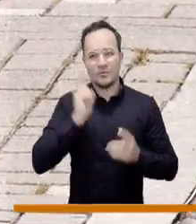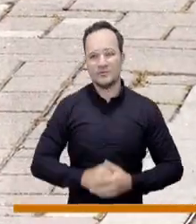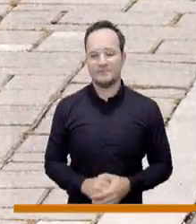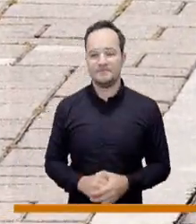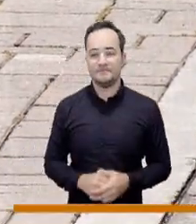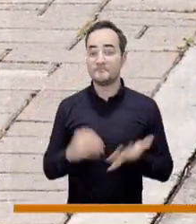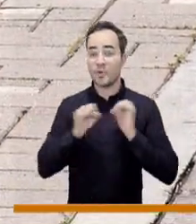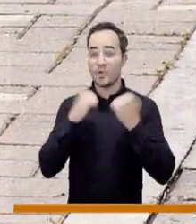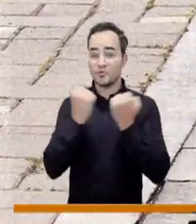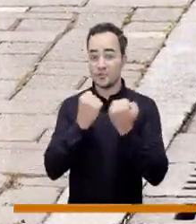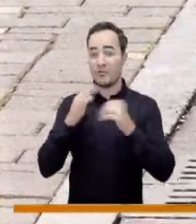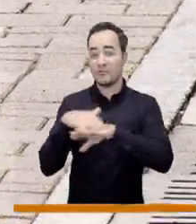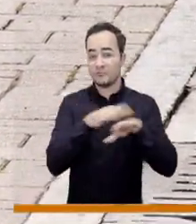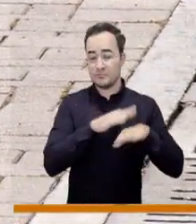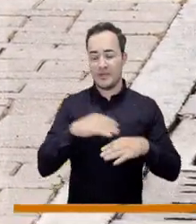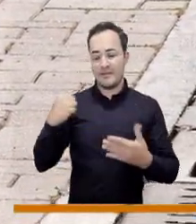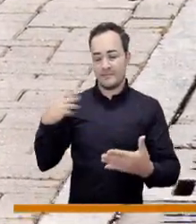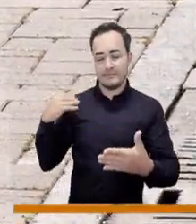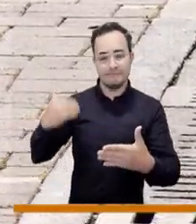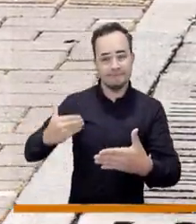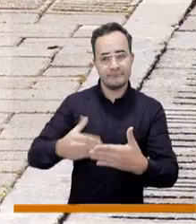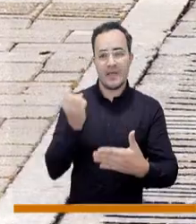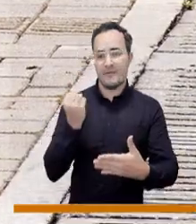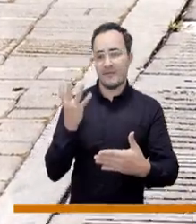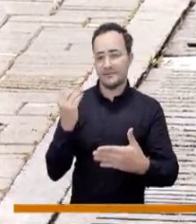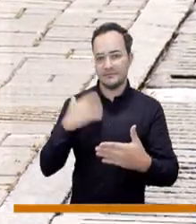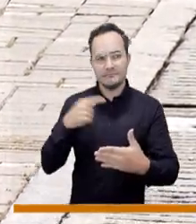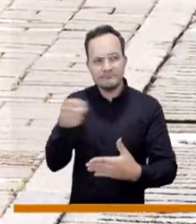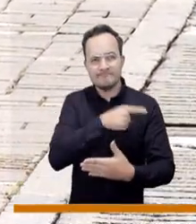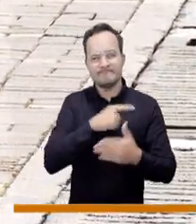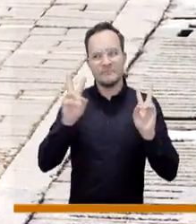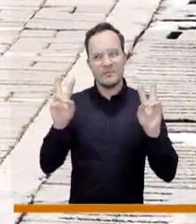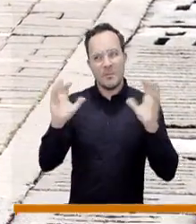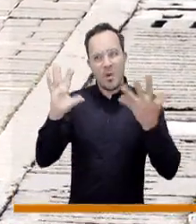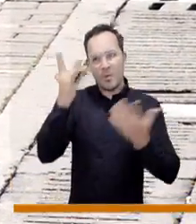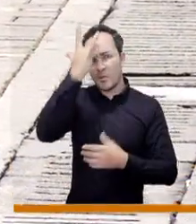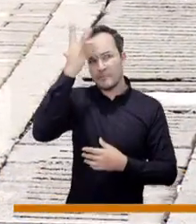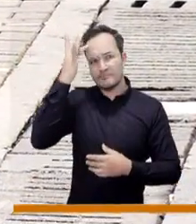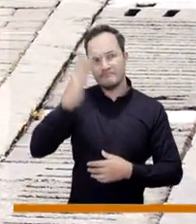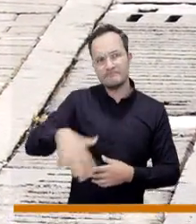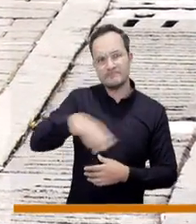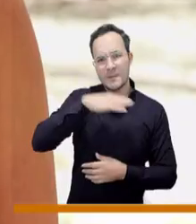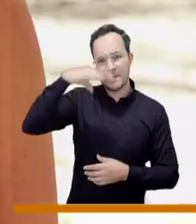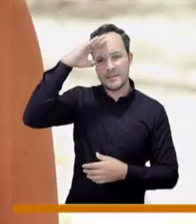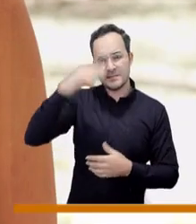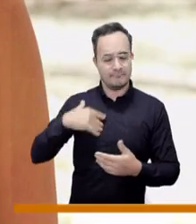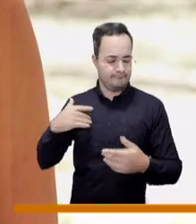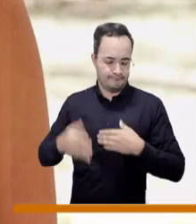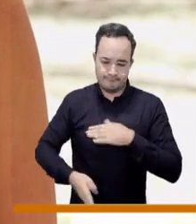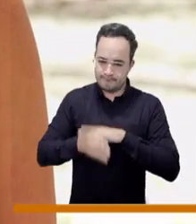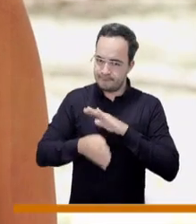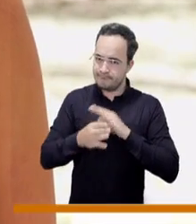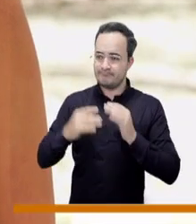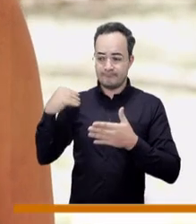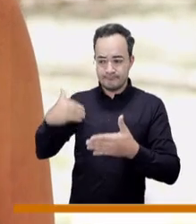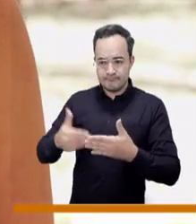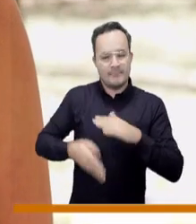El Consejo de Medellín ha abierto sus puertas muchas veces para hablar sobre la salud mental de los medellinenses y lo seguirá